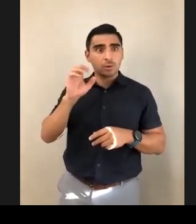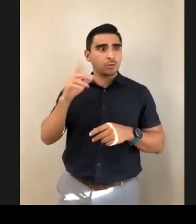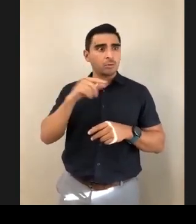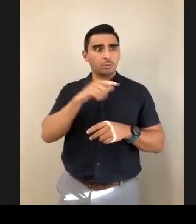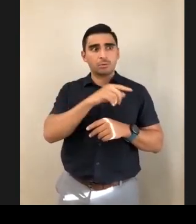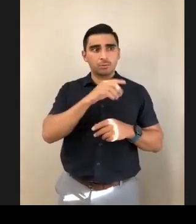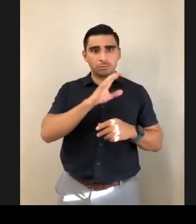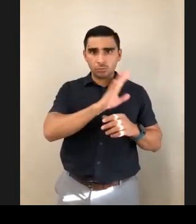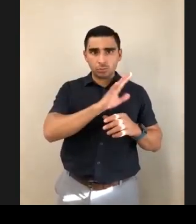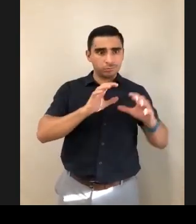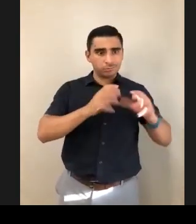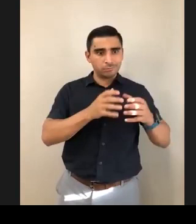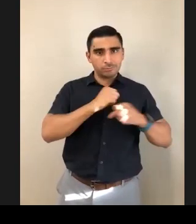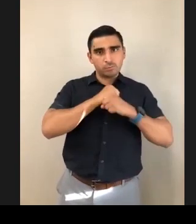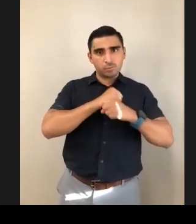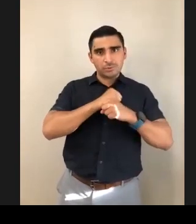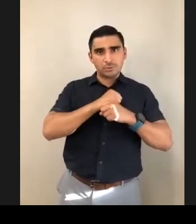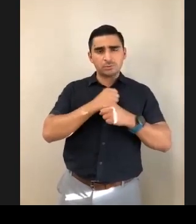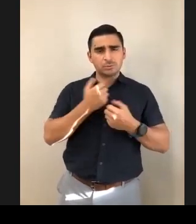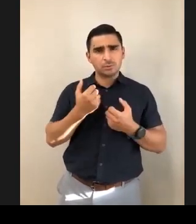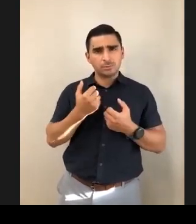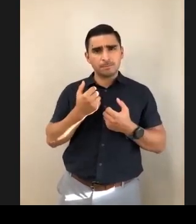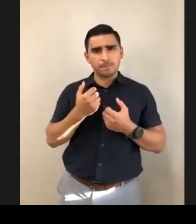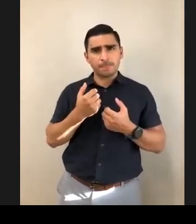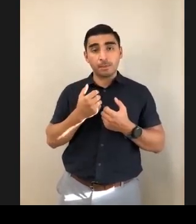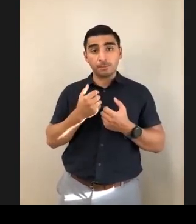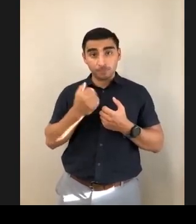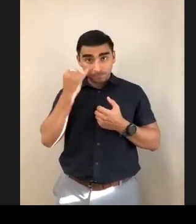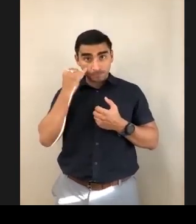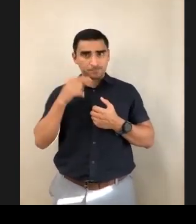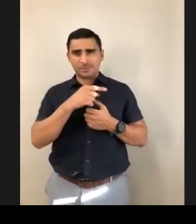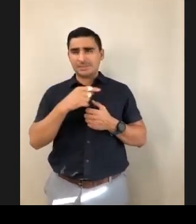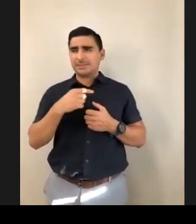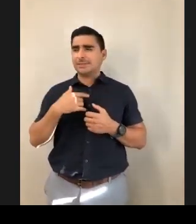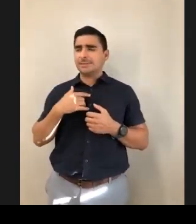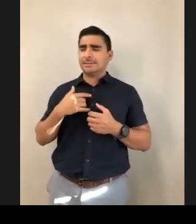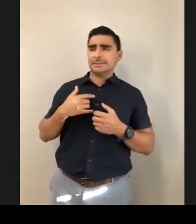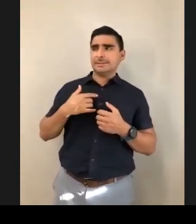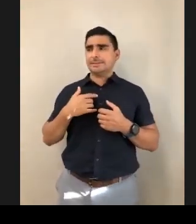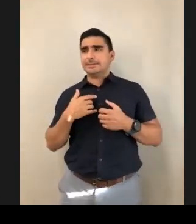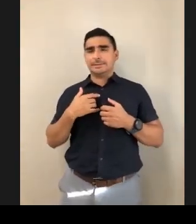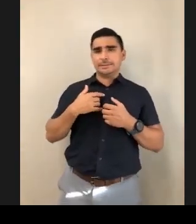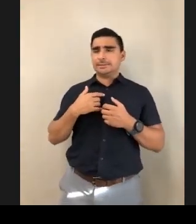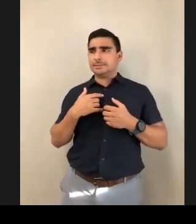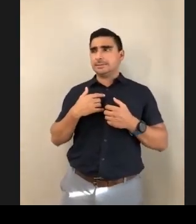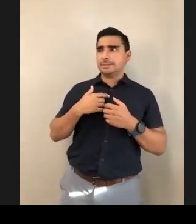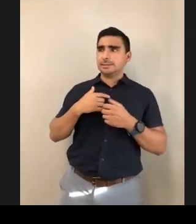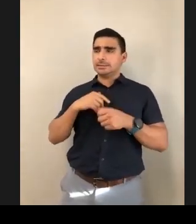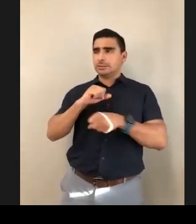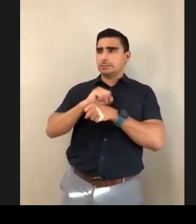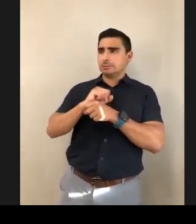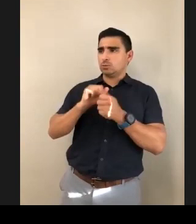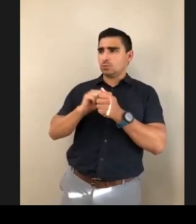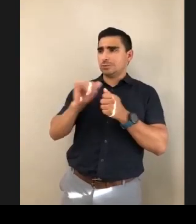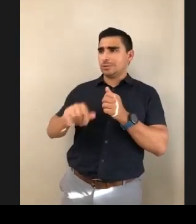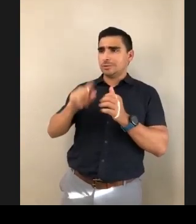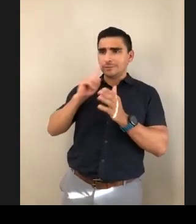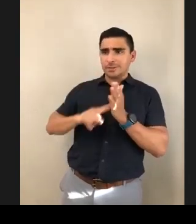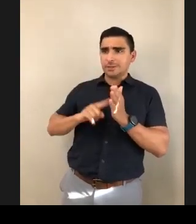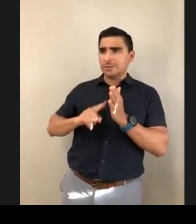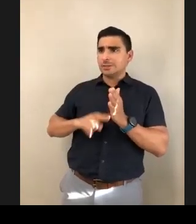con la raza o con algún otro aspecto. Y si alguien no quiere cooperar con la